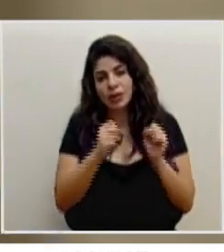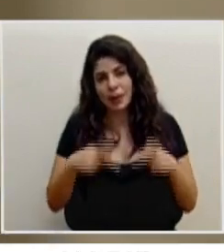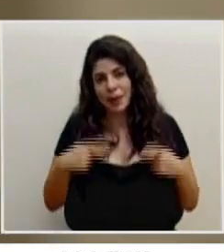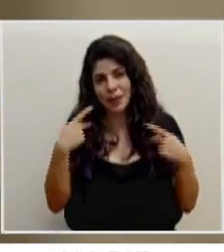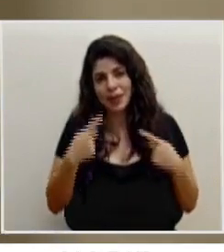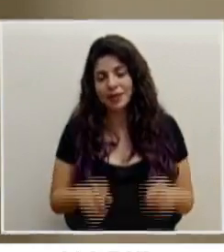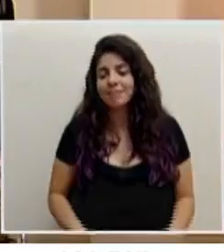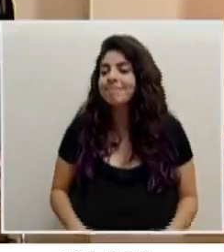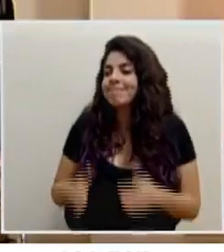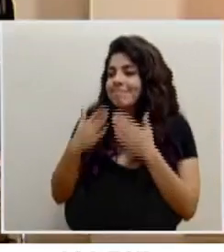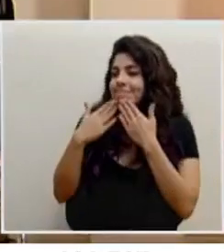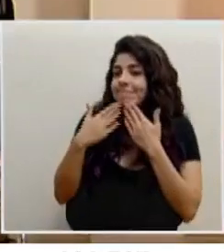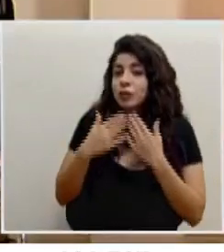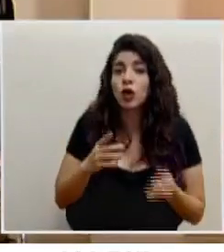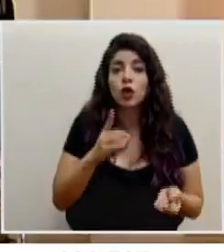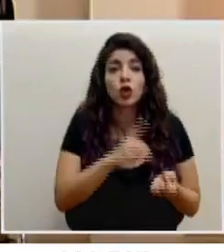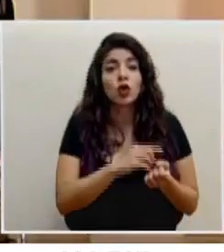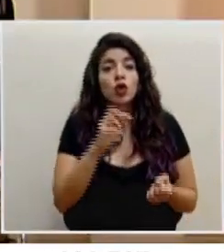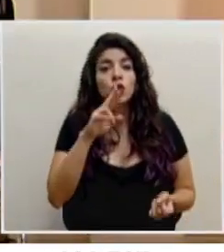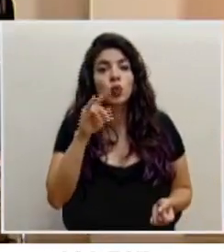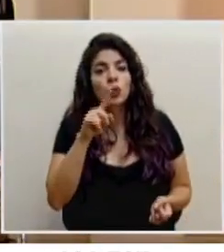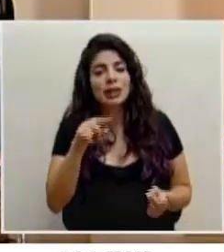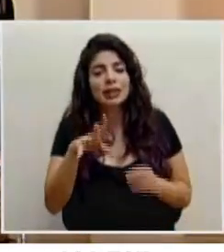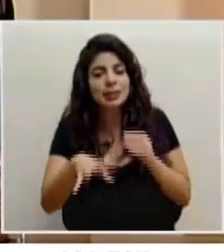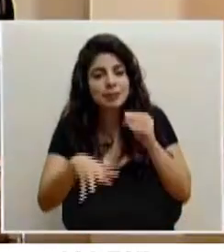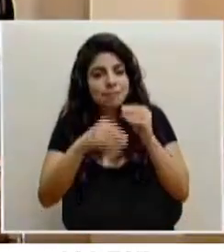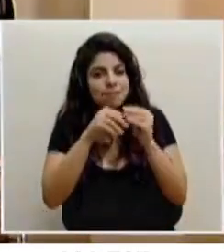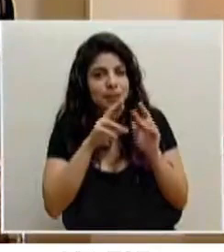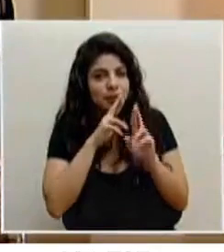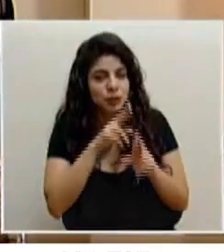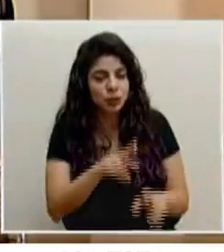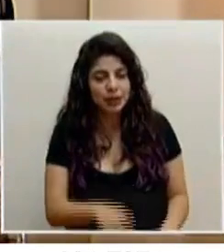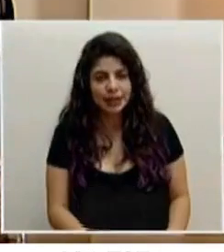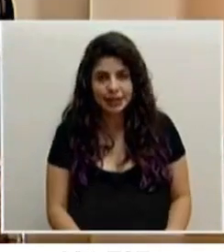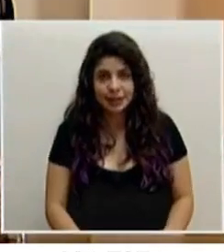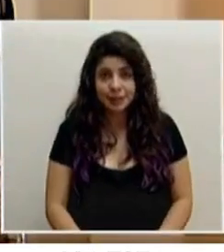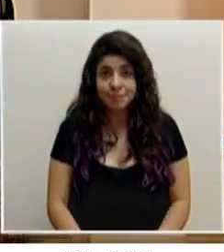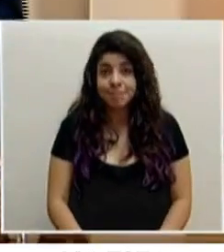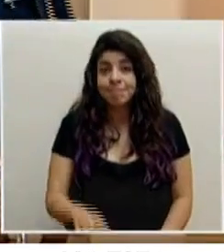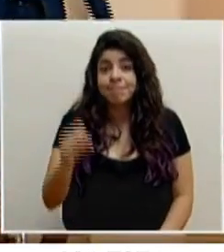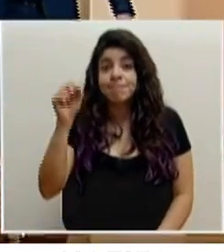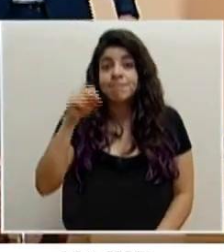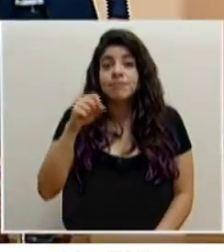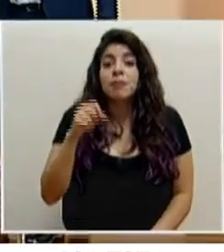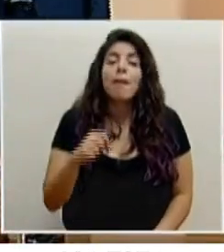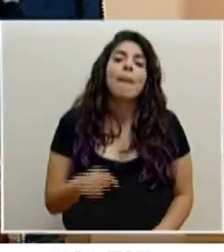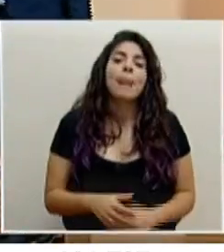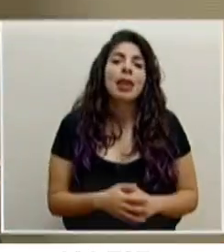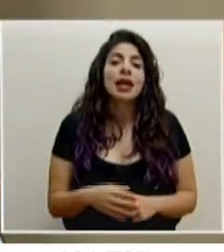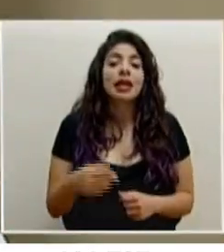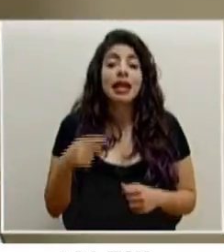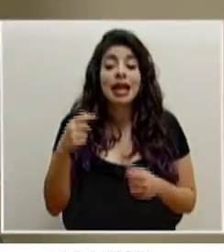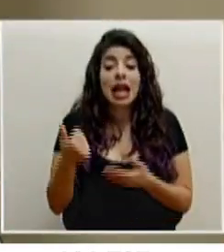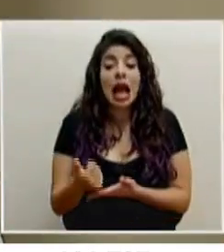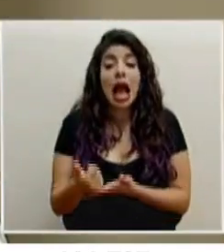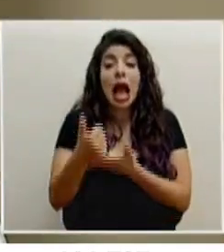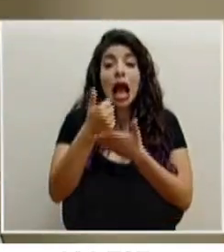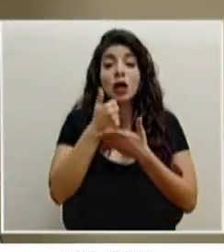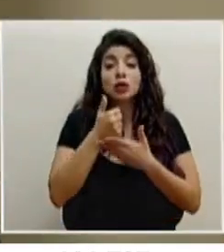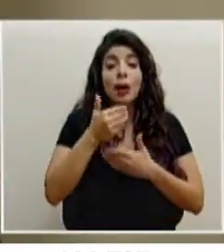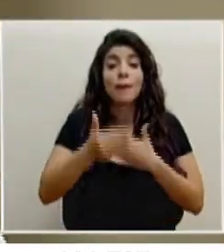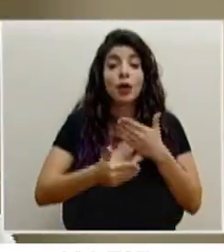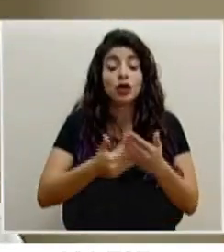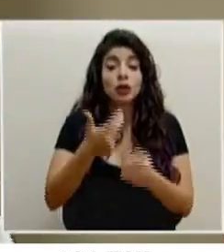Gracias. El doctor Ruiz va a precisar la respuesta. Sí, lo que nos ha permitido el proceso